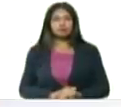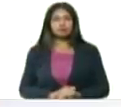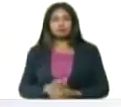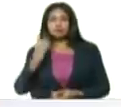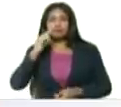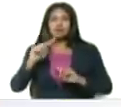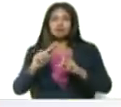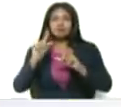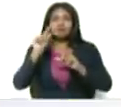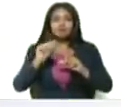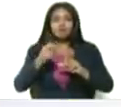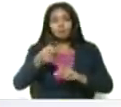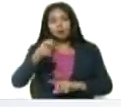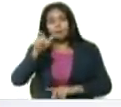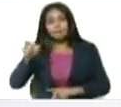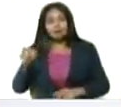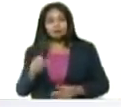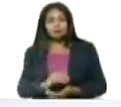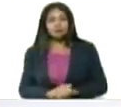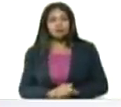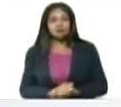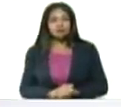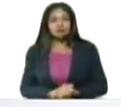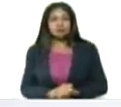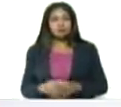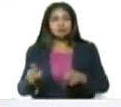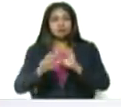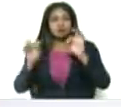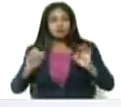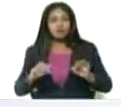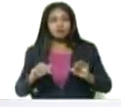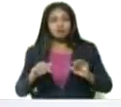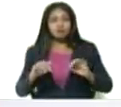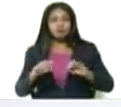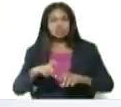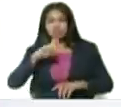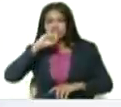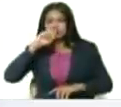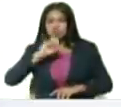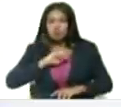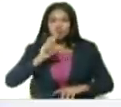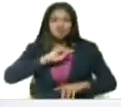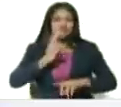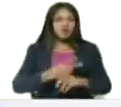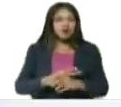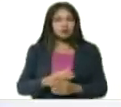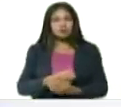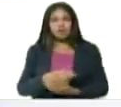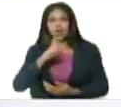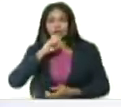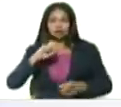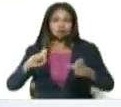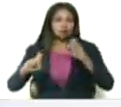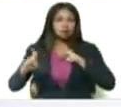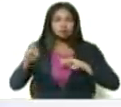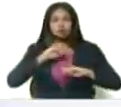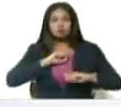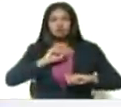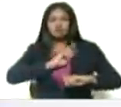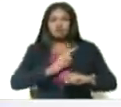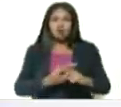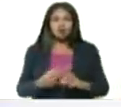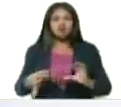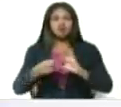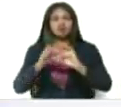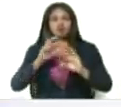esta minoría ciega y llena de odio, de mezquindad, de envidia, unión